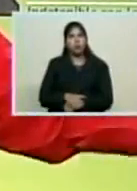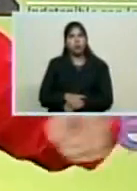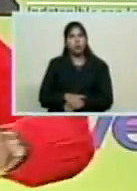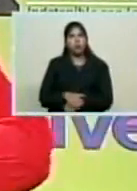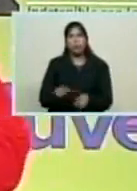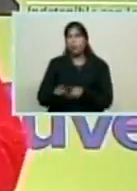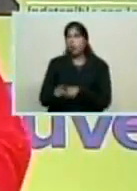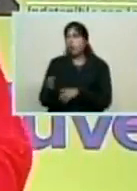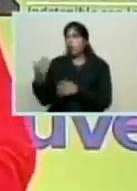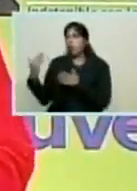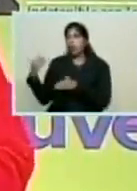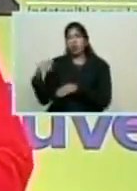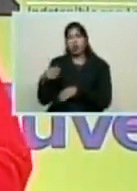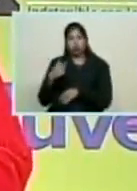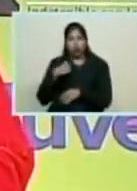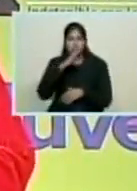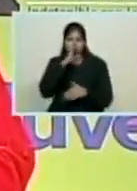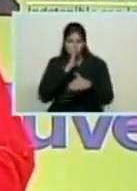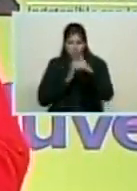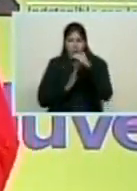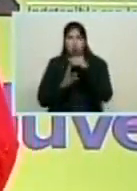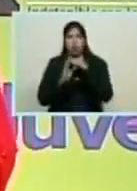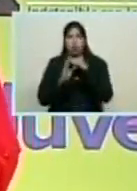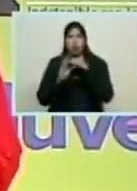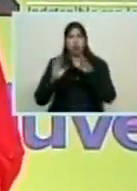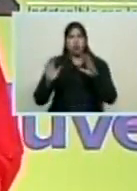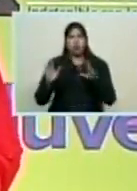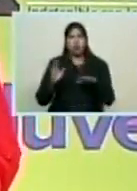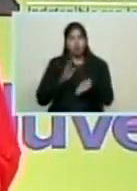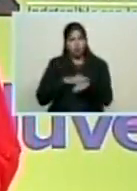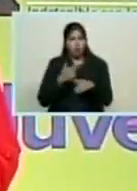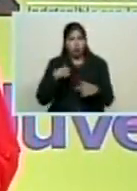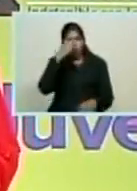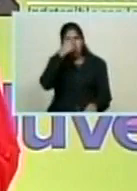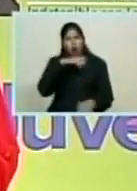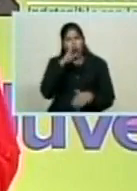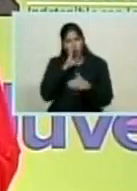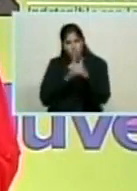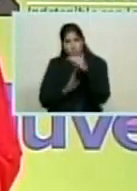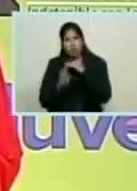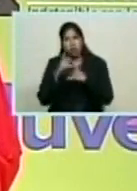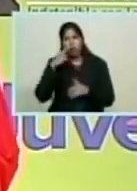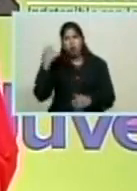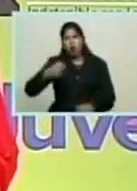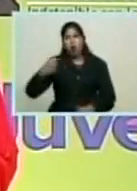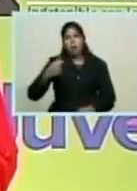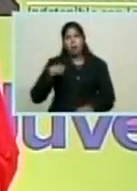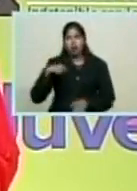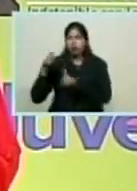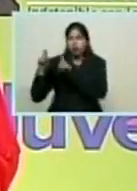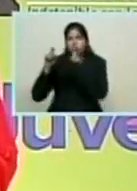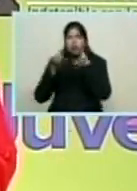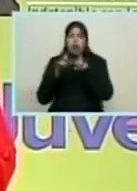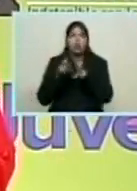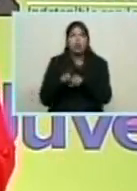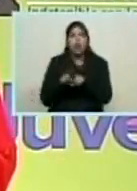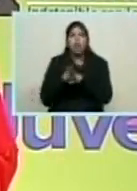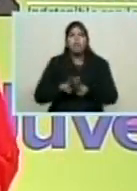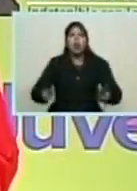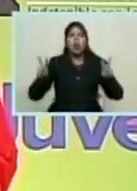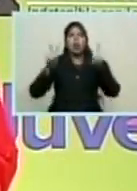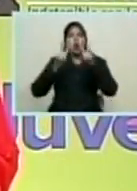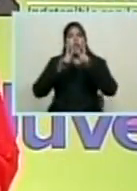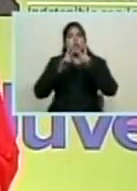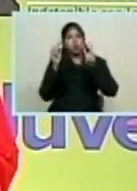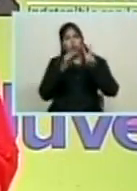Kenny, humildemente lo digo, porque soy un hombre humilde, cultivo la humildad como un valor.